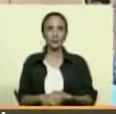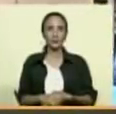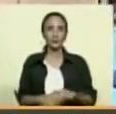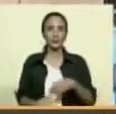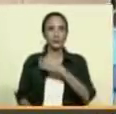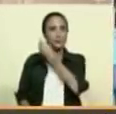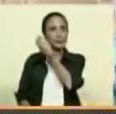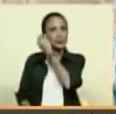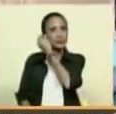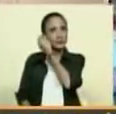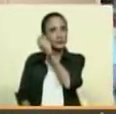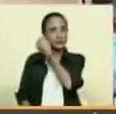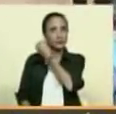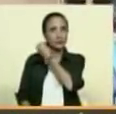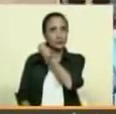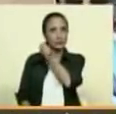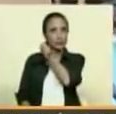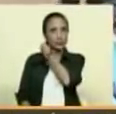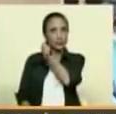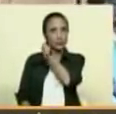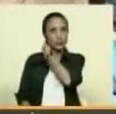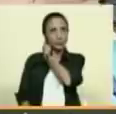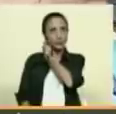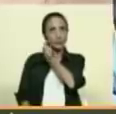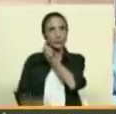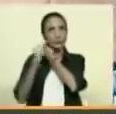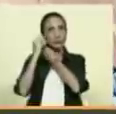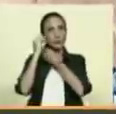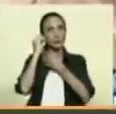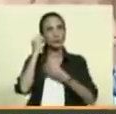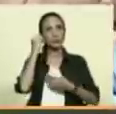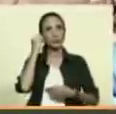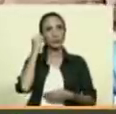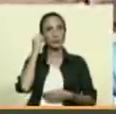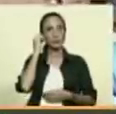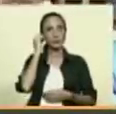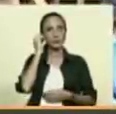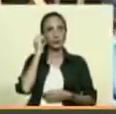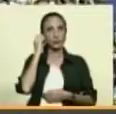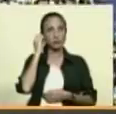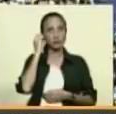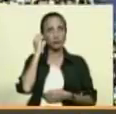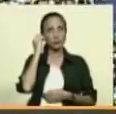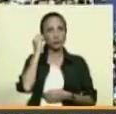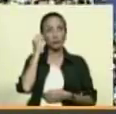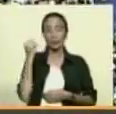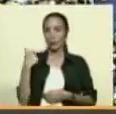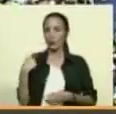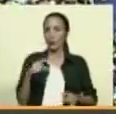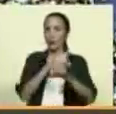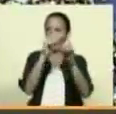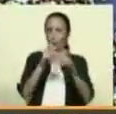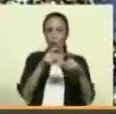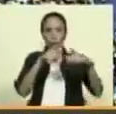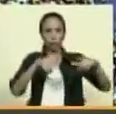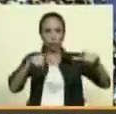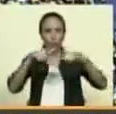el alma de ustedes! Y yo le pregunto al pueblo donde voy,